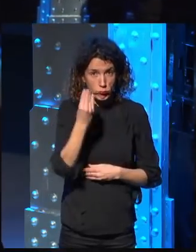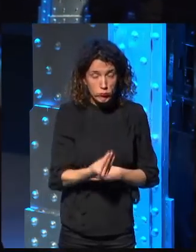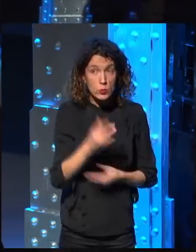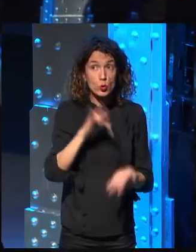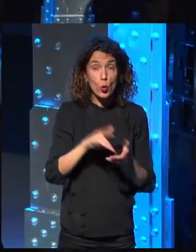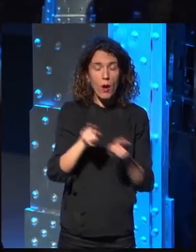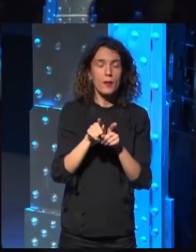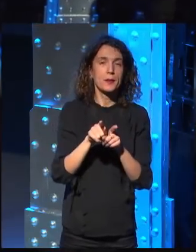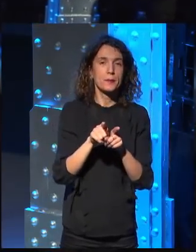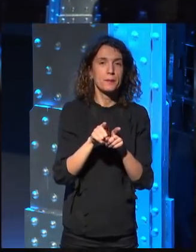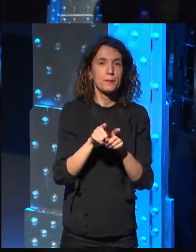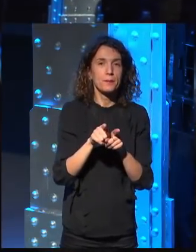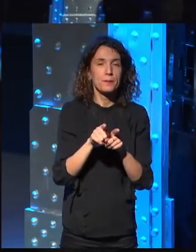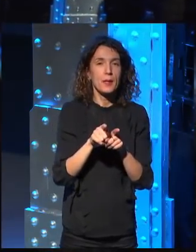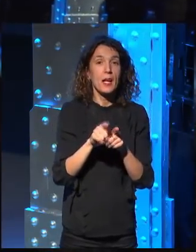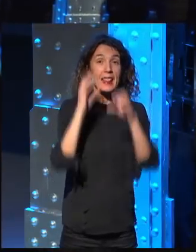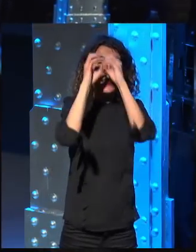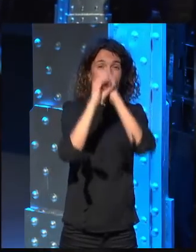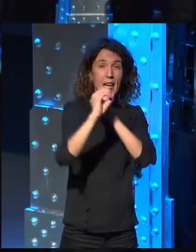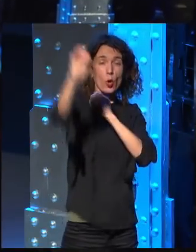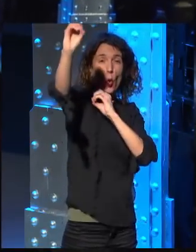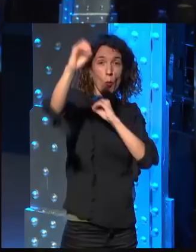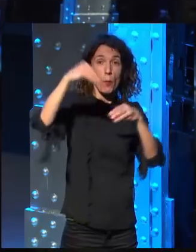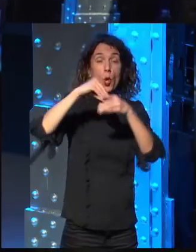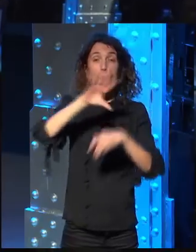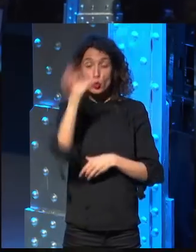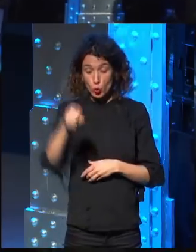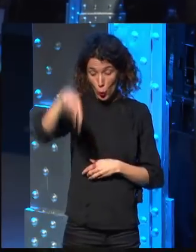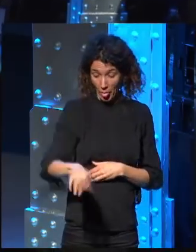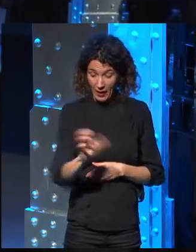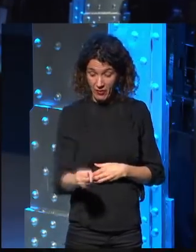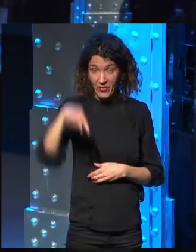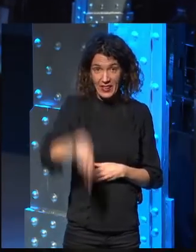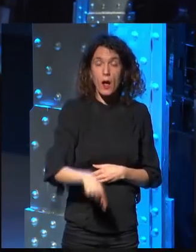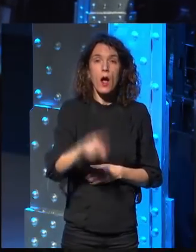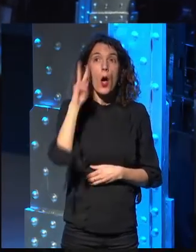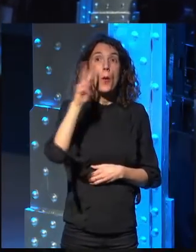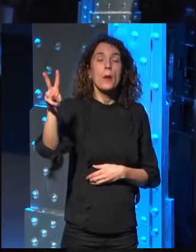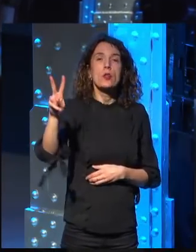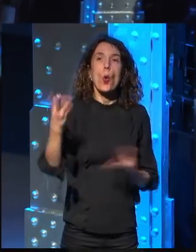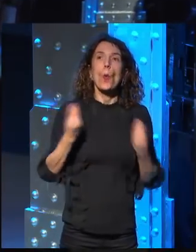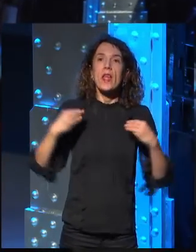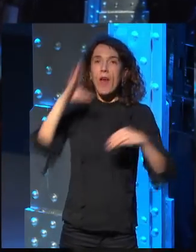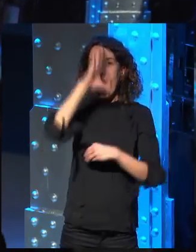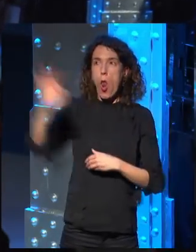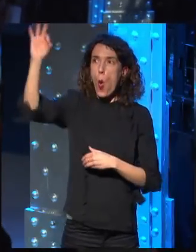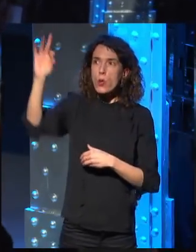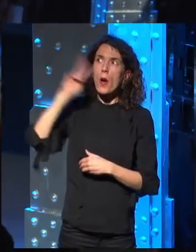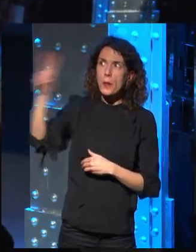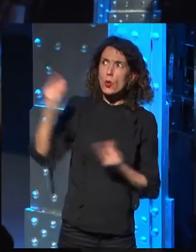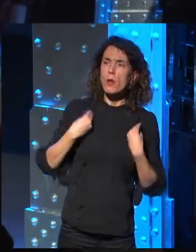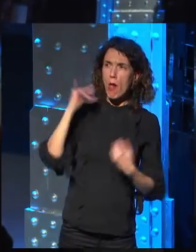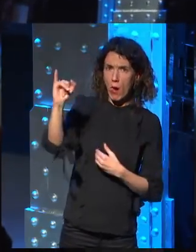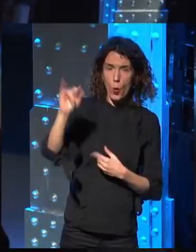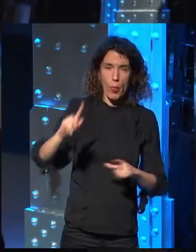desde un telescopio instalado en Sudáfrica, había visto vida en la Luna. Y